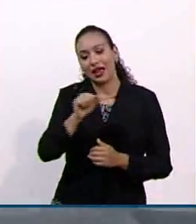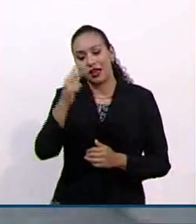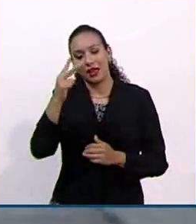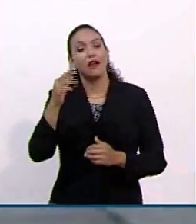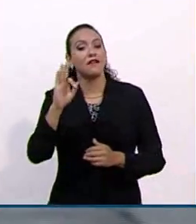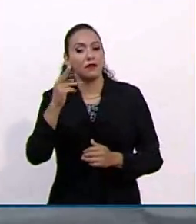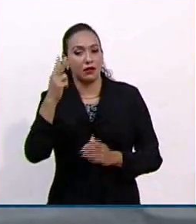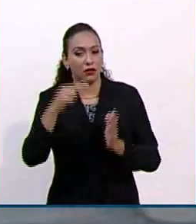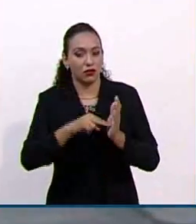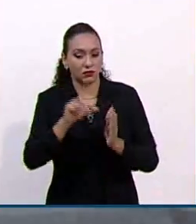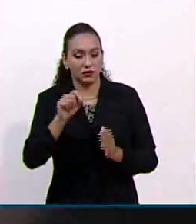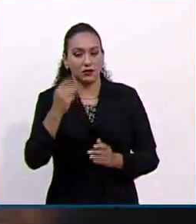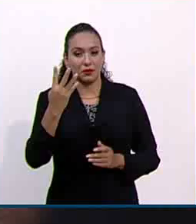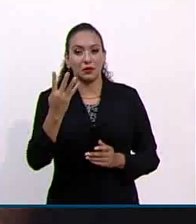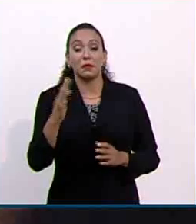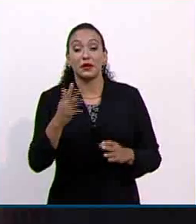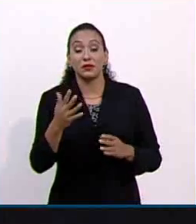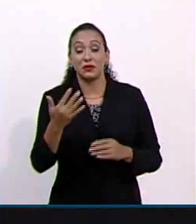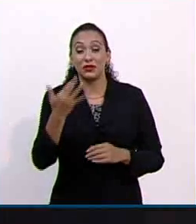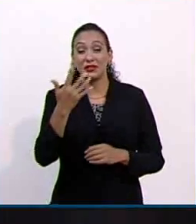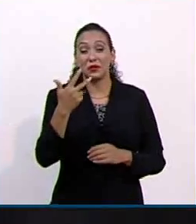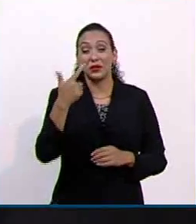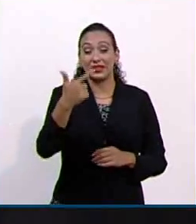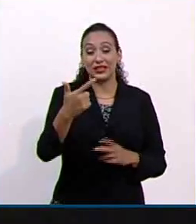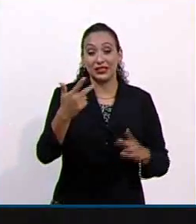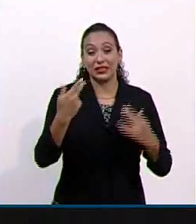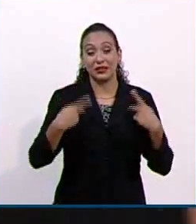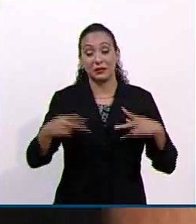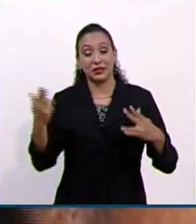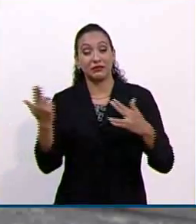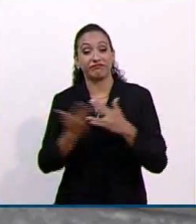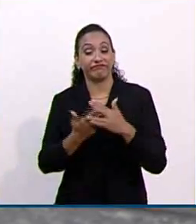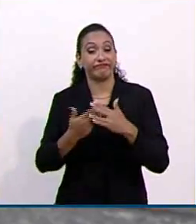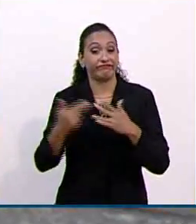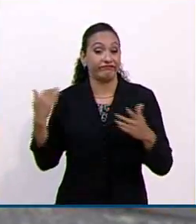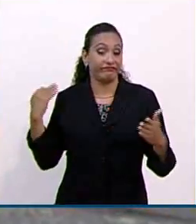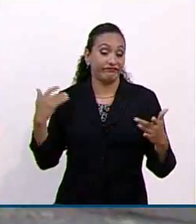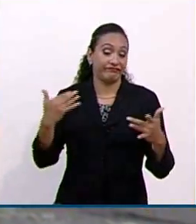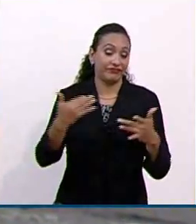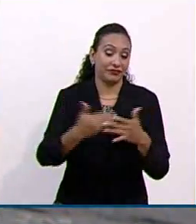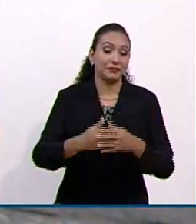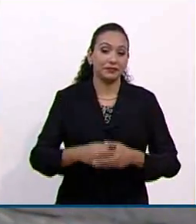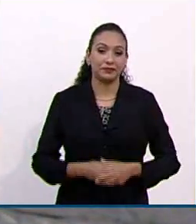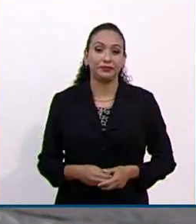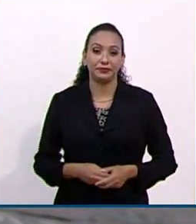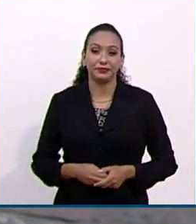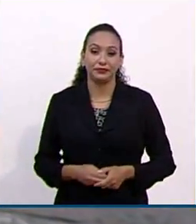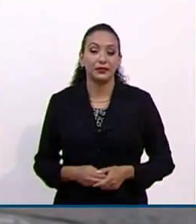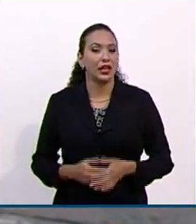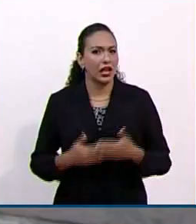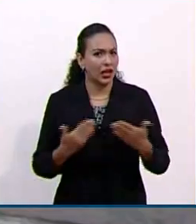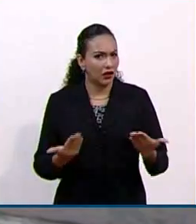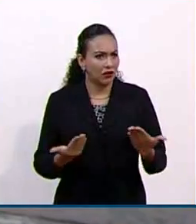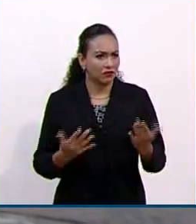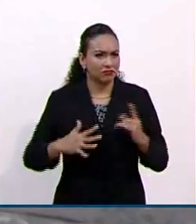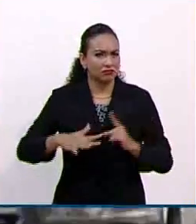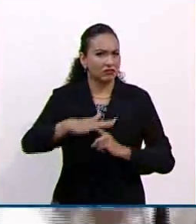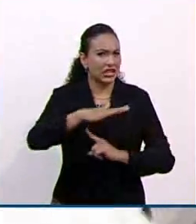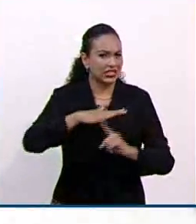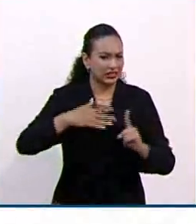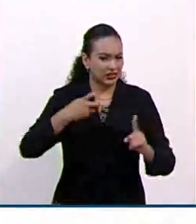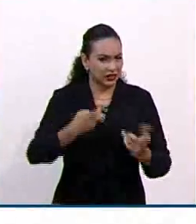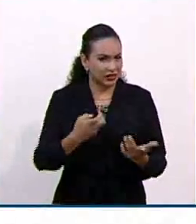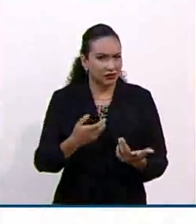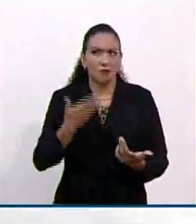con lo que suma un total de al menos 57 asesinatos en el contexto electoral. Ante este escenario, hizo un llamado a